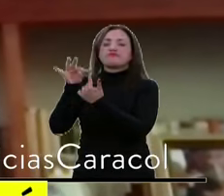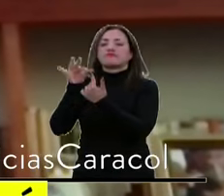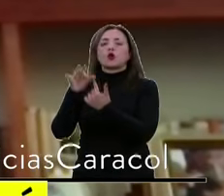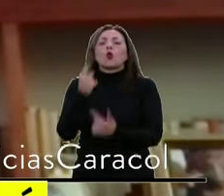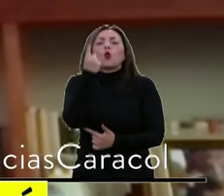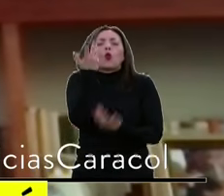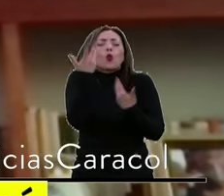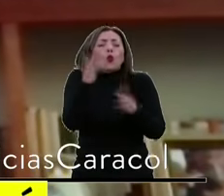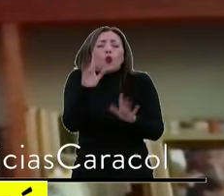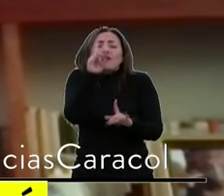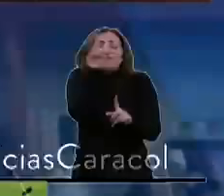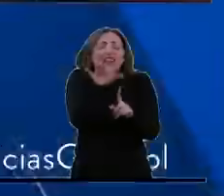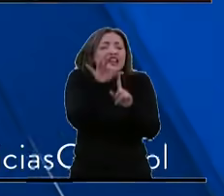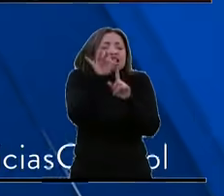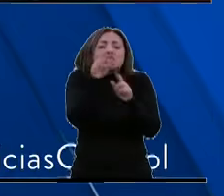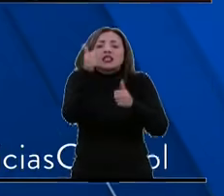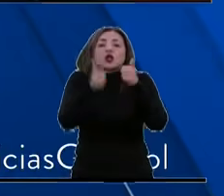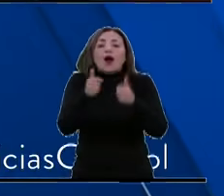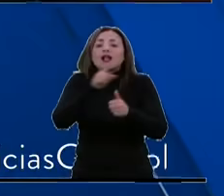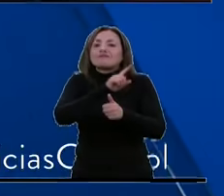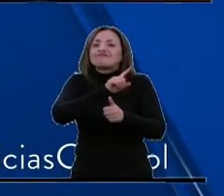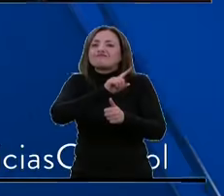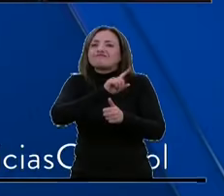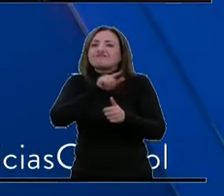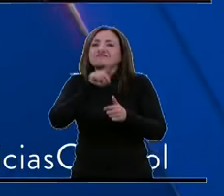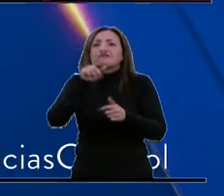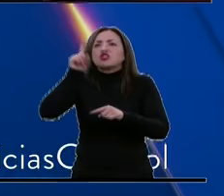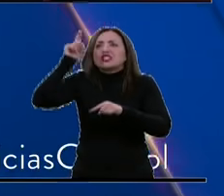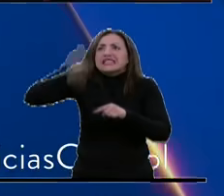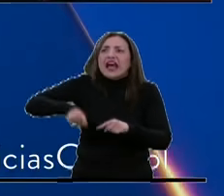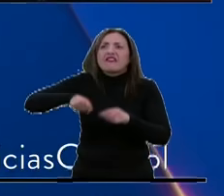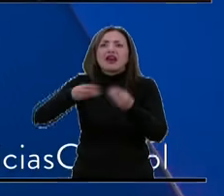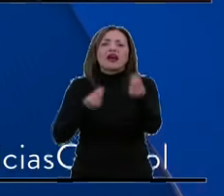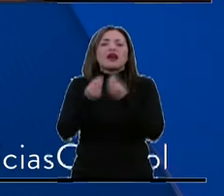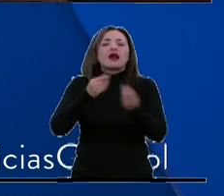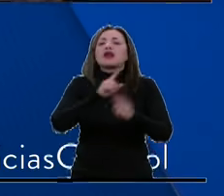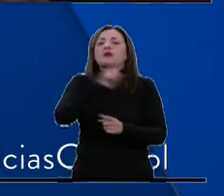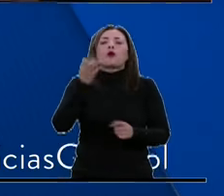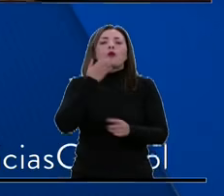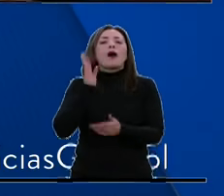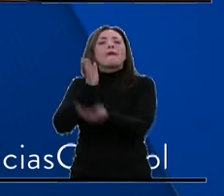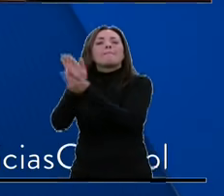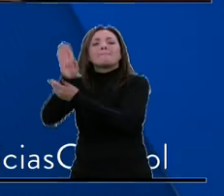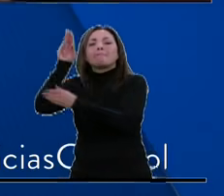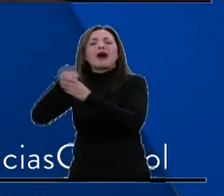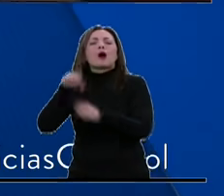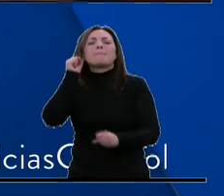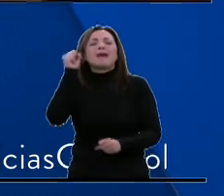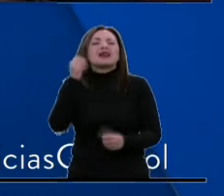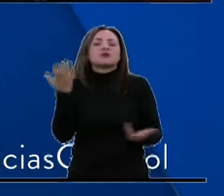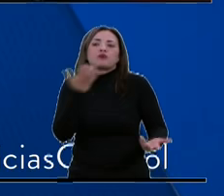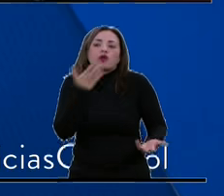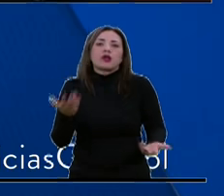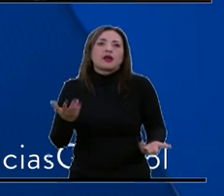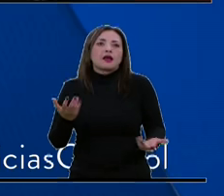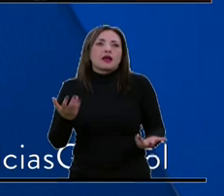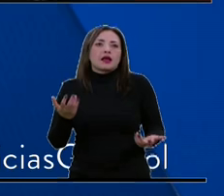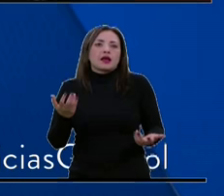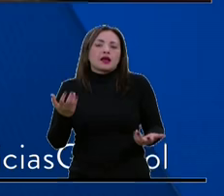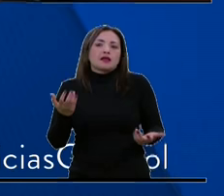servicios juan diego que están exceptuados de la medida del pico y cédula tampoco las diligencias bancarias esto aplica básicamente para ir a cualquier lugar donde